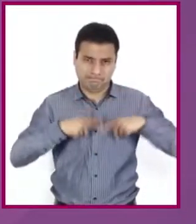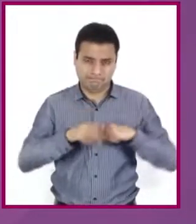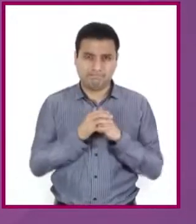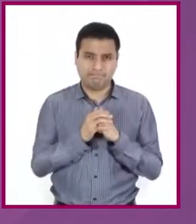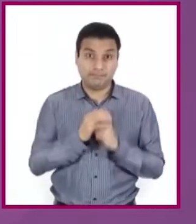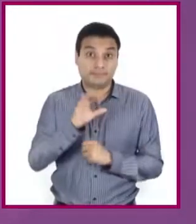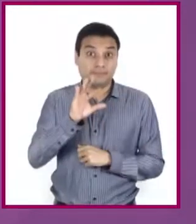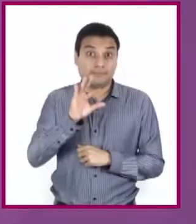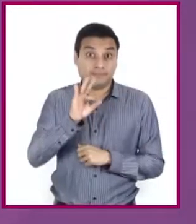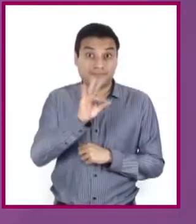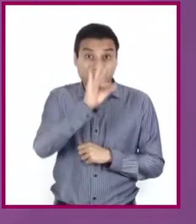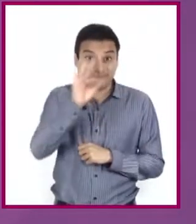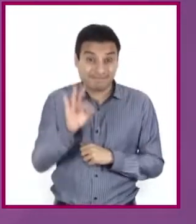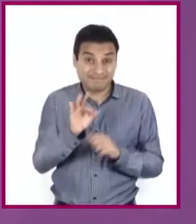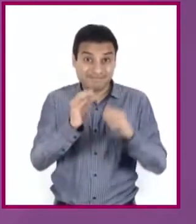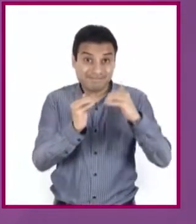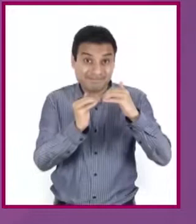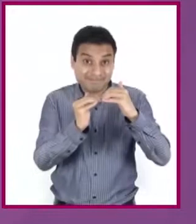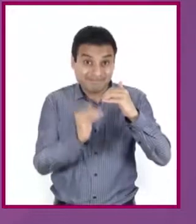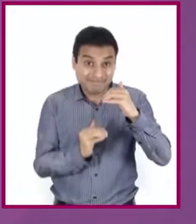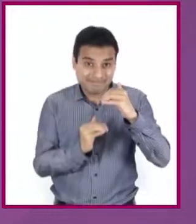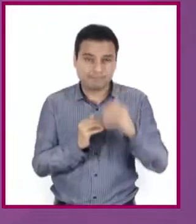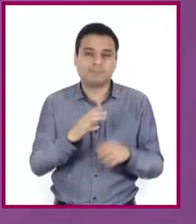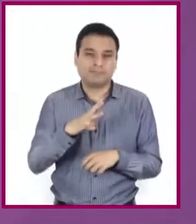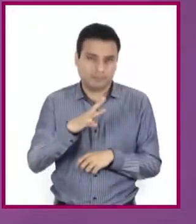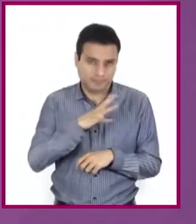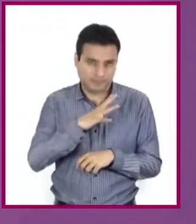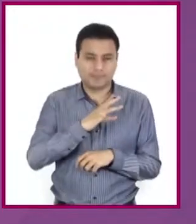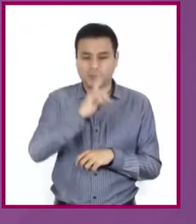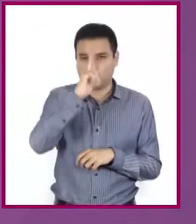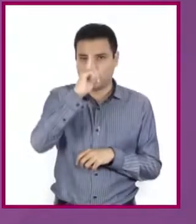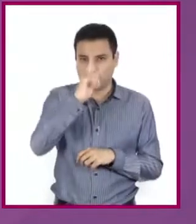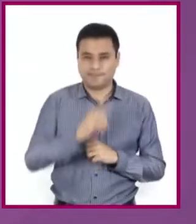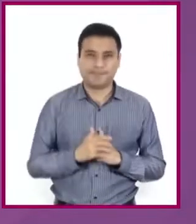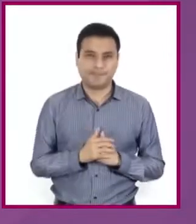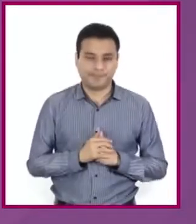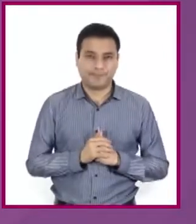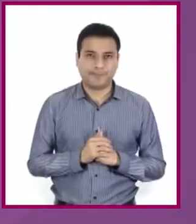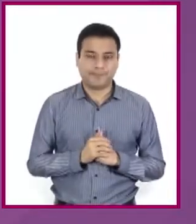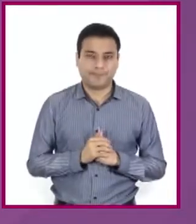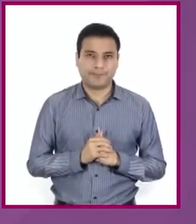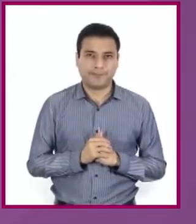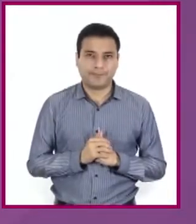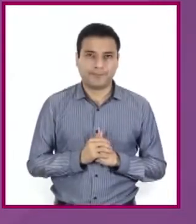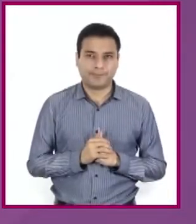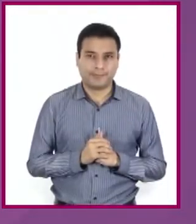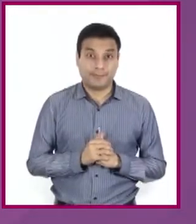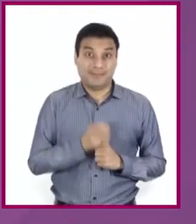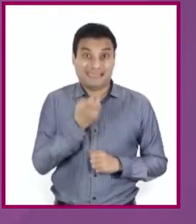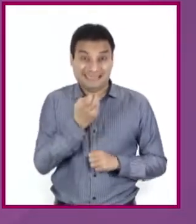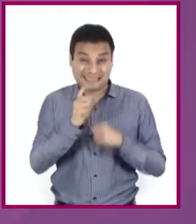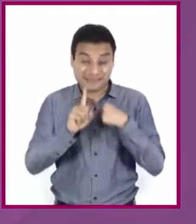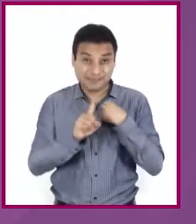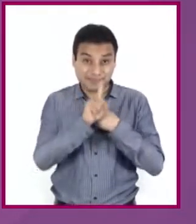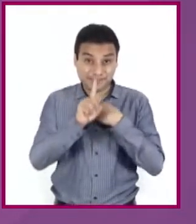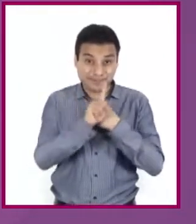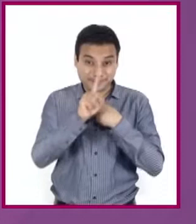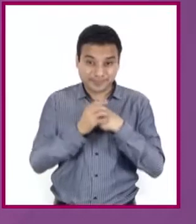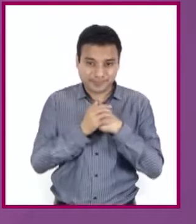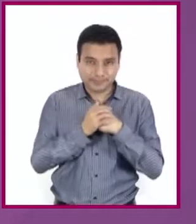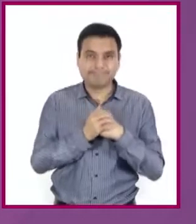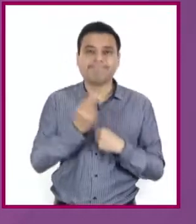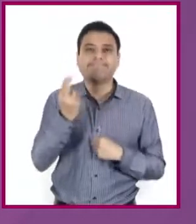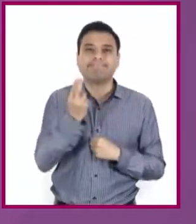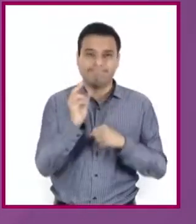del 40% contaba con servicio de energía eléctrica. Ante esta situación se decidió crear